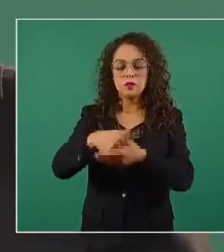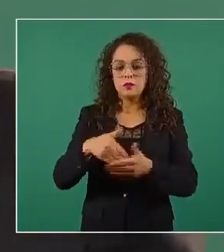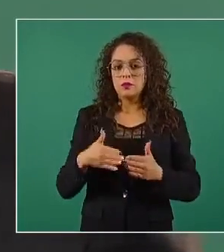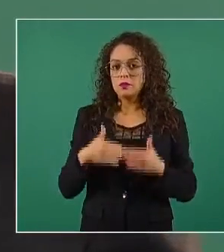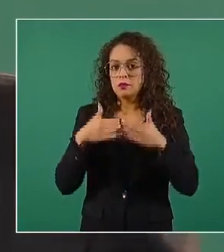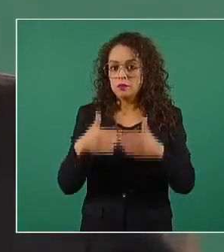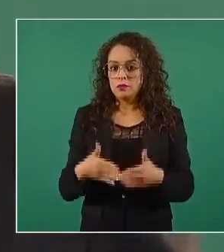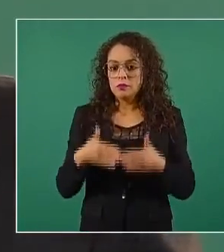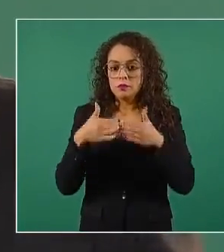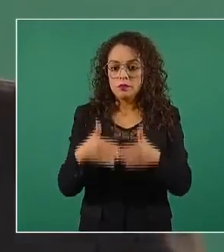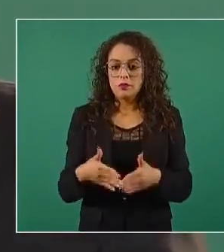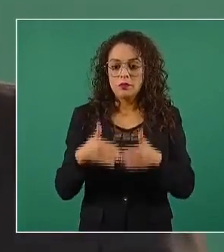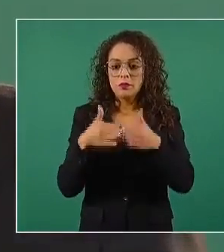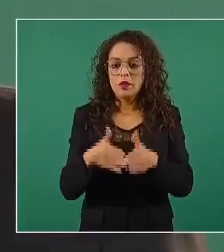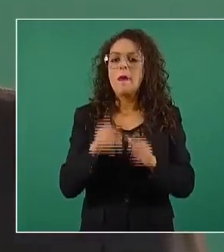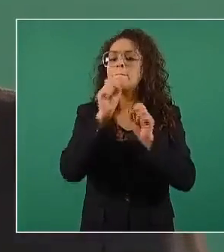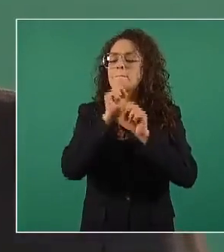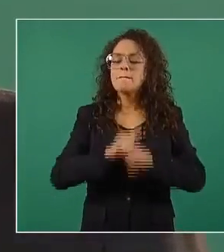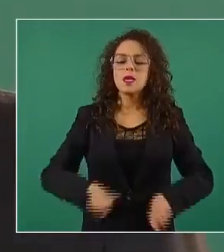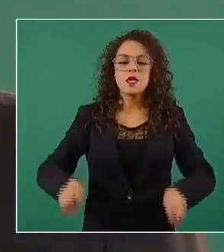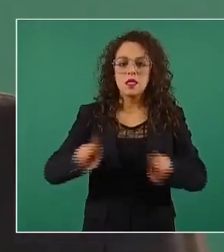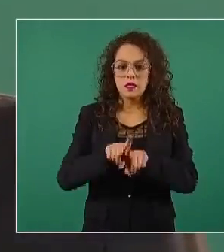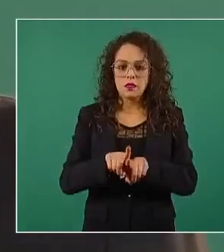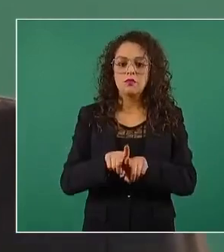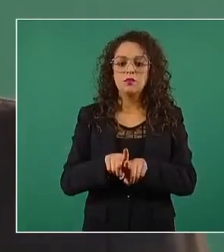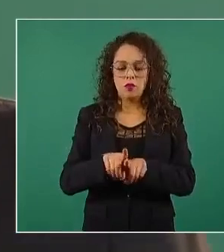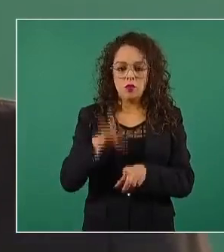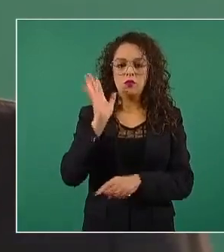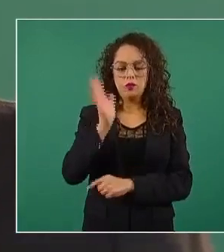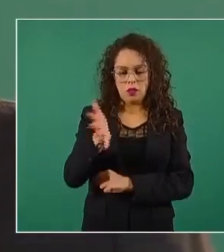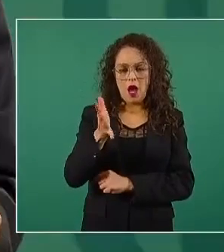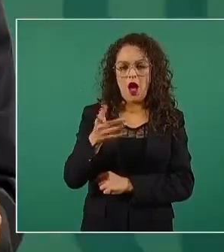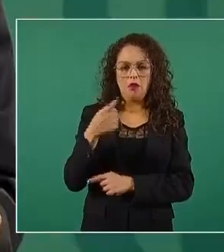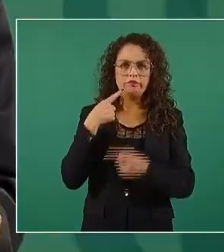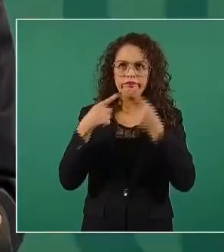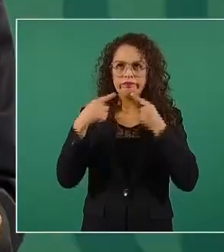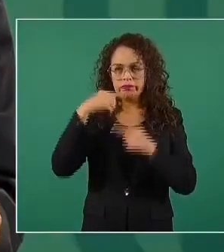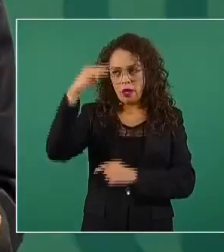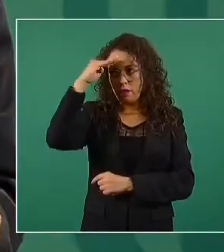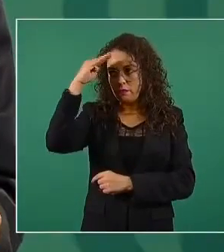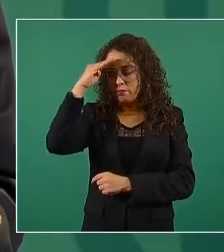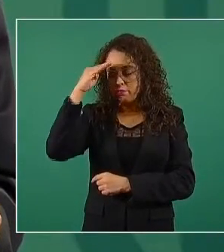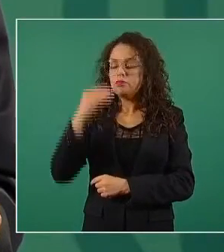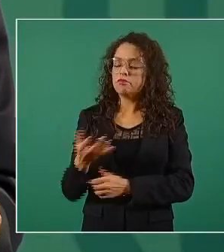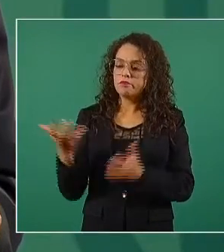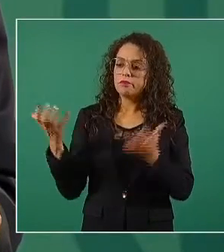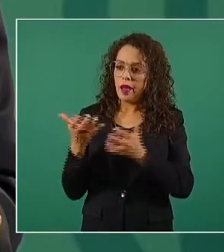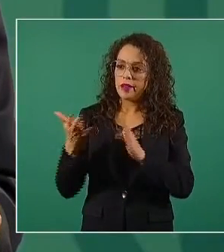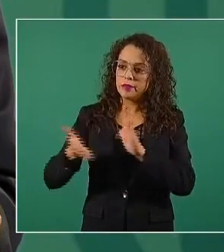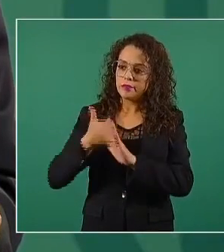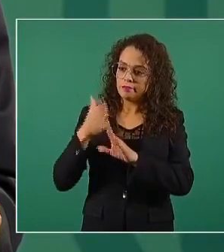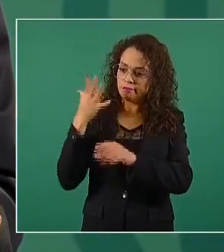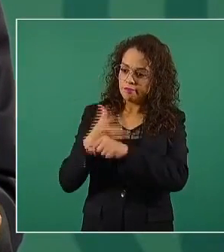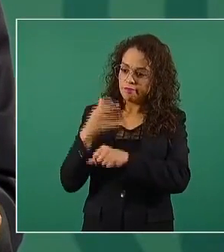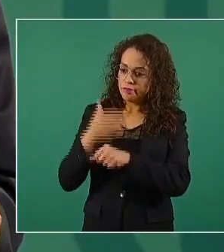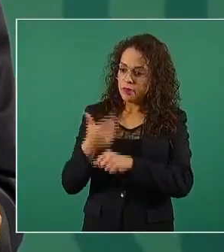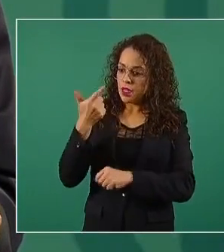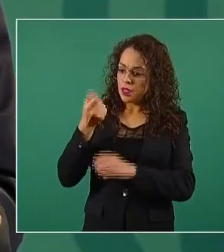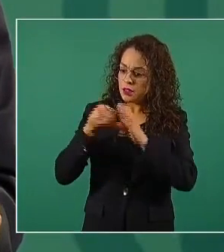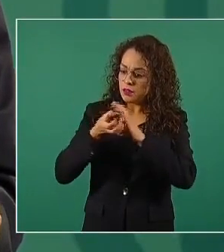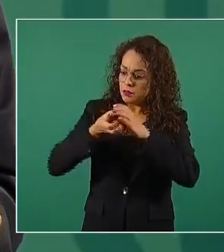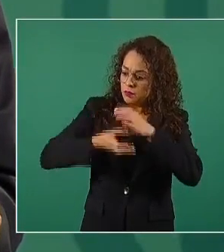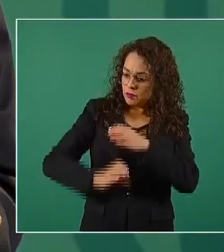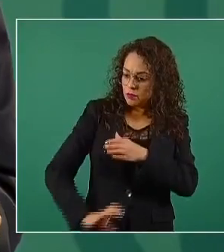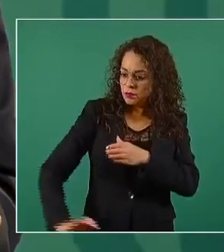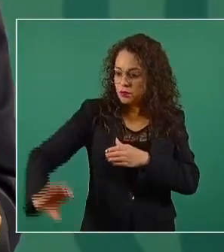marítima, lo mismo, está contemplado un gasoducto en el